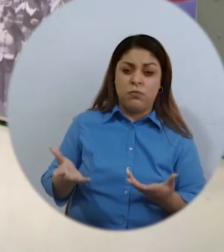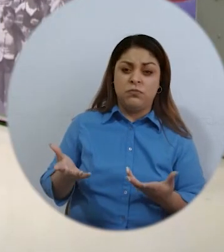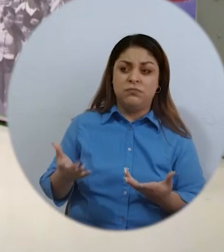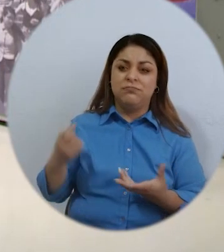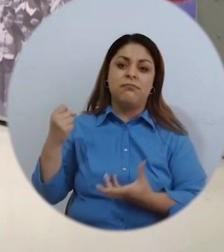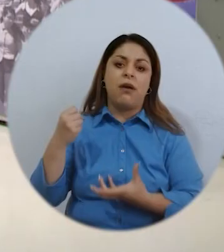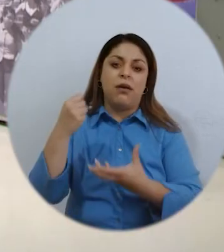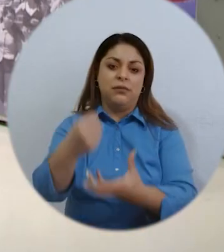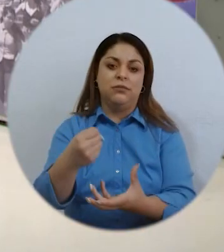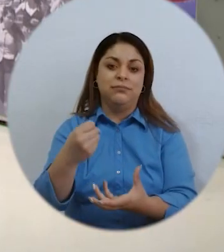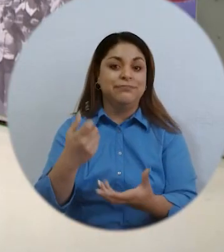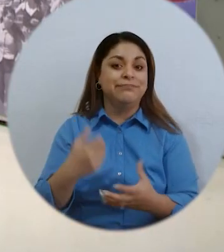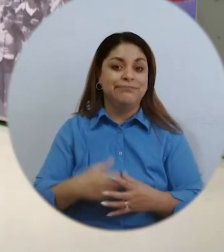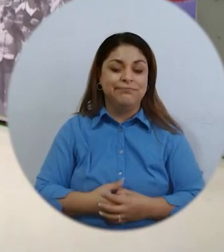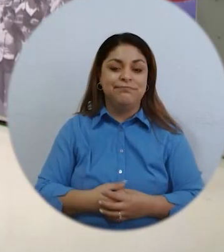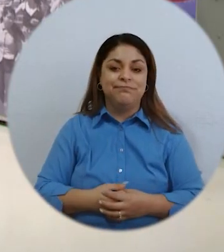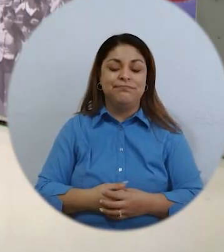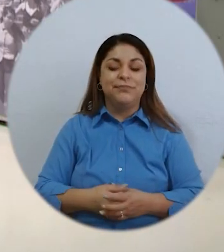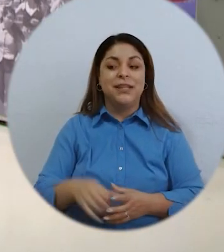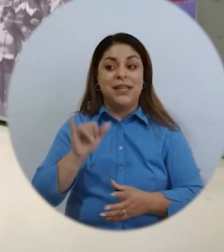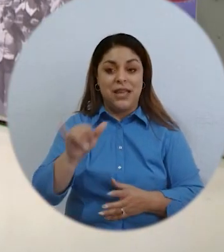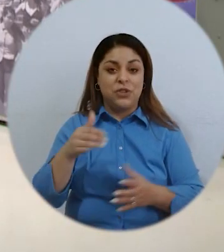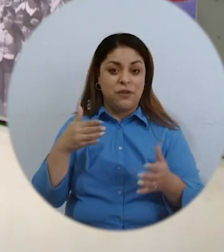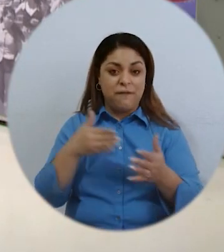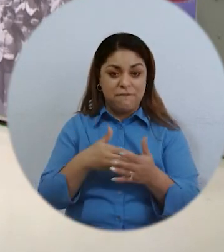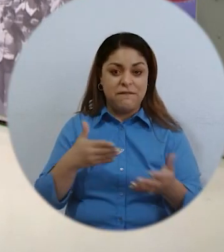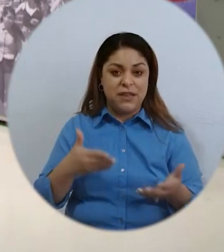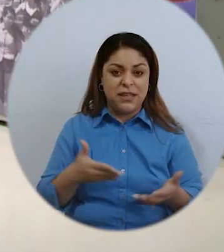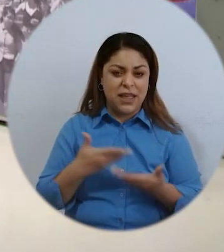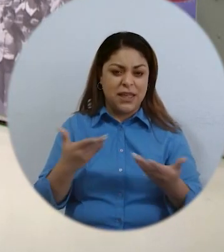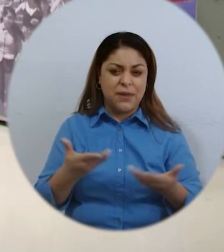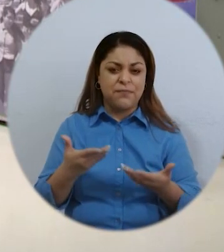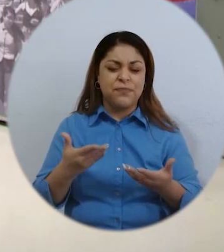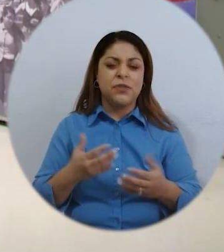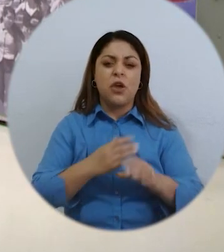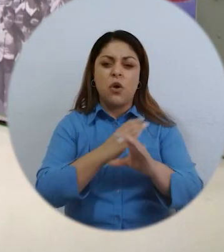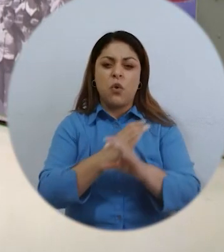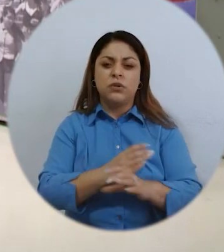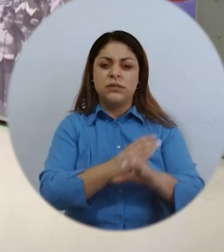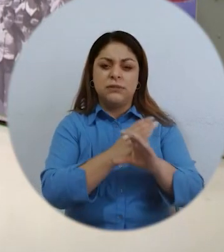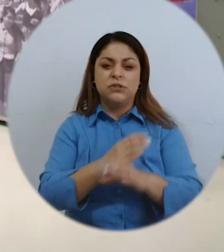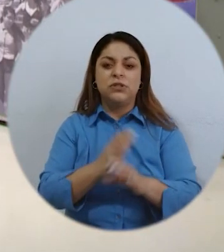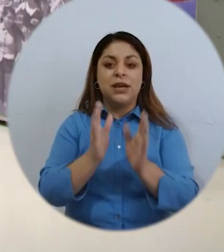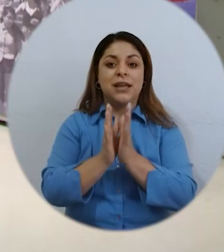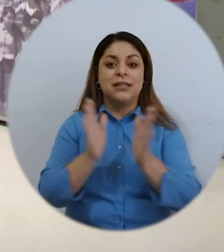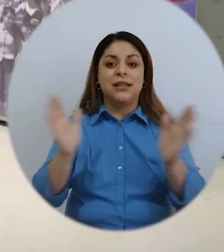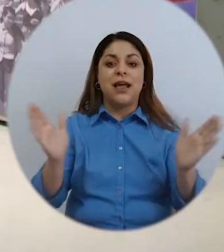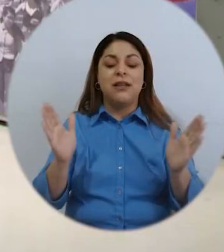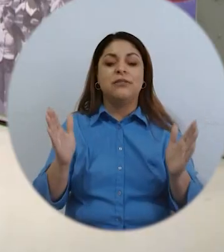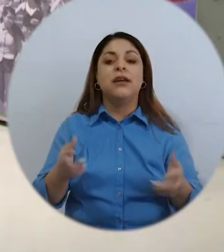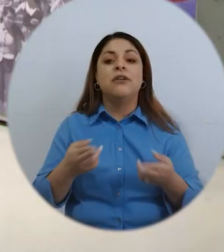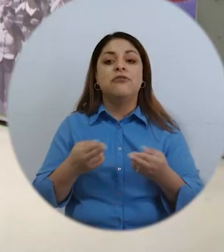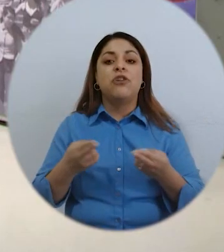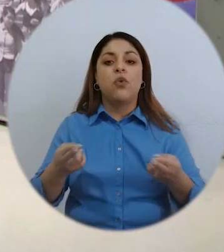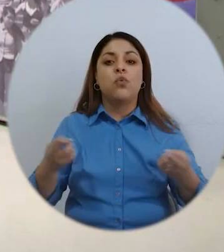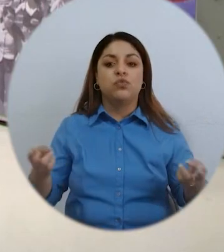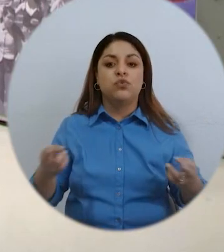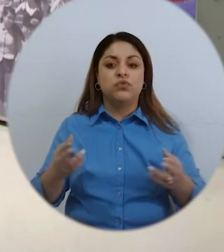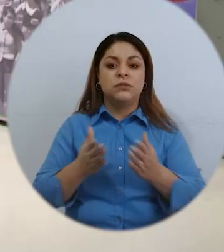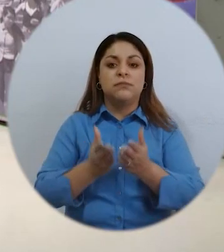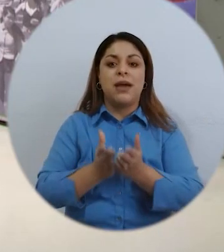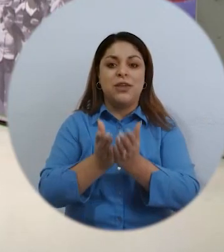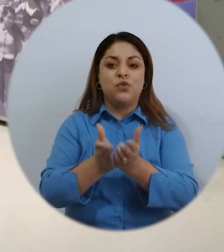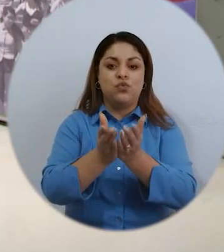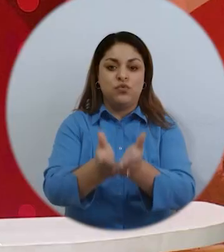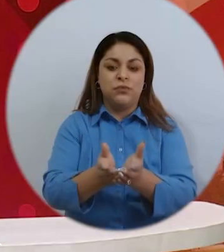también repercute en algo que ustedes mencionaron en el bloque anterior, que tiene que ver con la conservación general de los recursos marinos, que